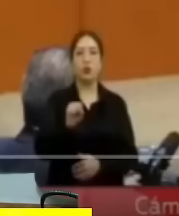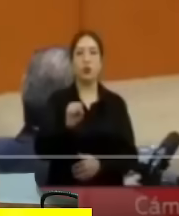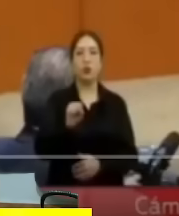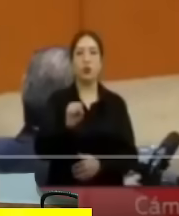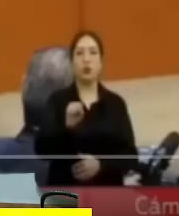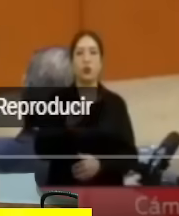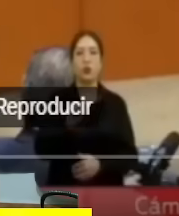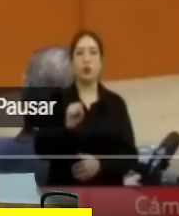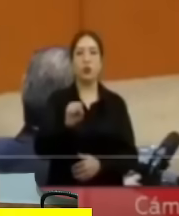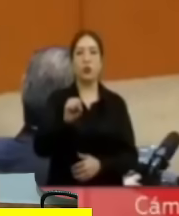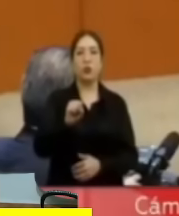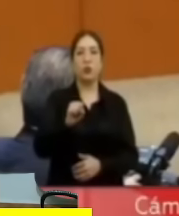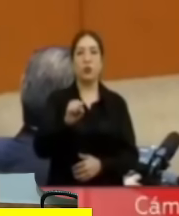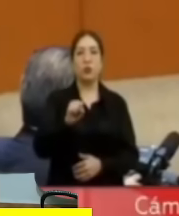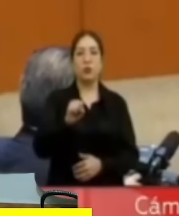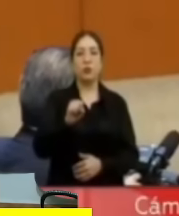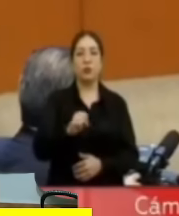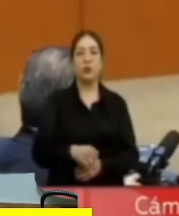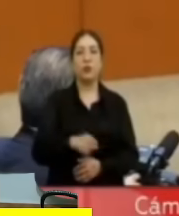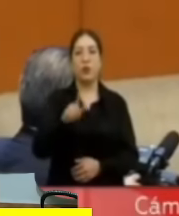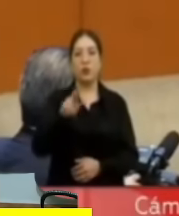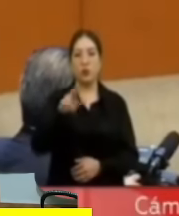esto.